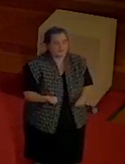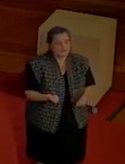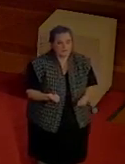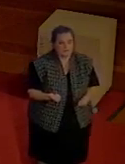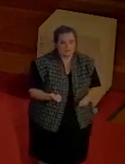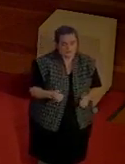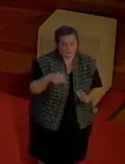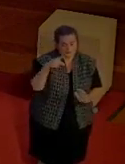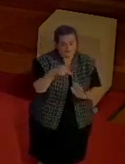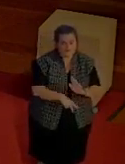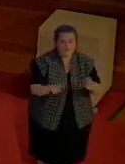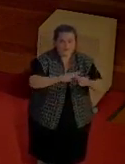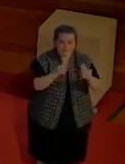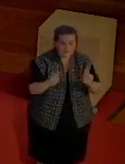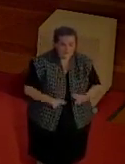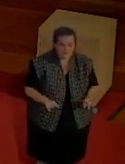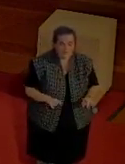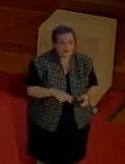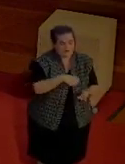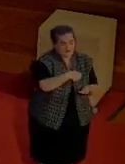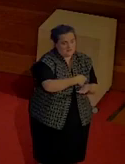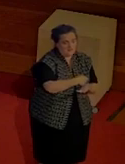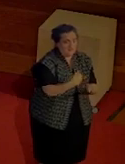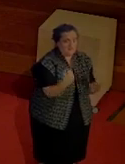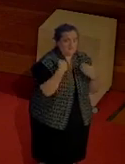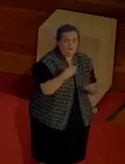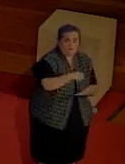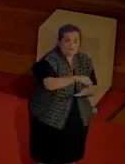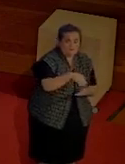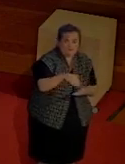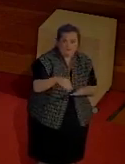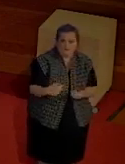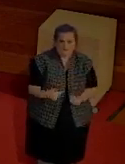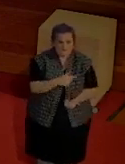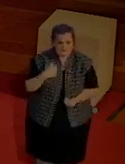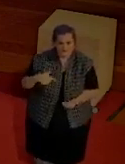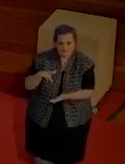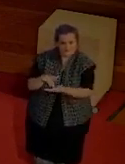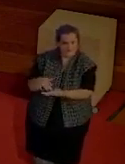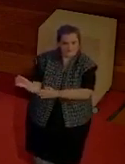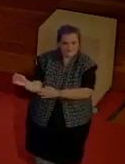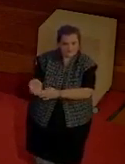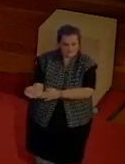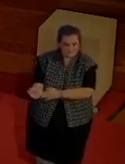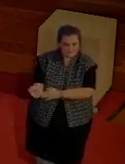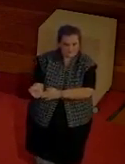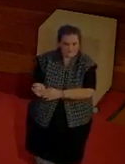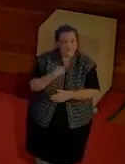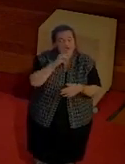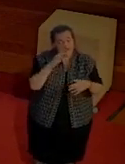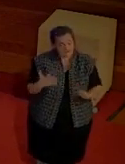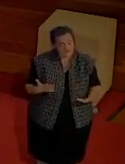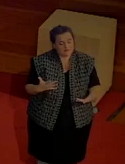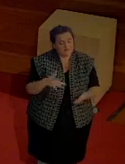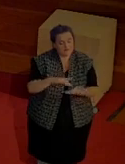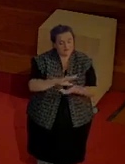ese orden internacional a China le tocó 0,0 claro ahora tenemos una china que ya es como